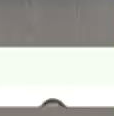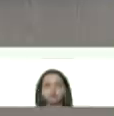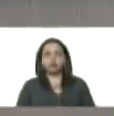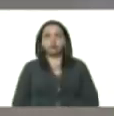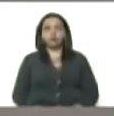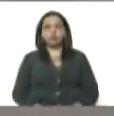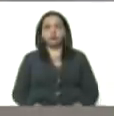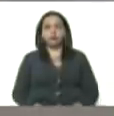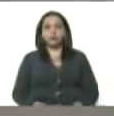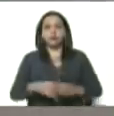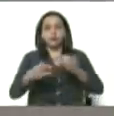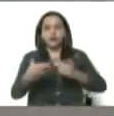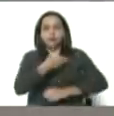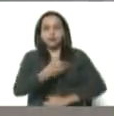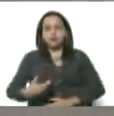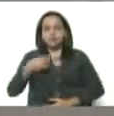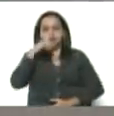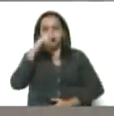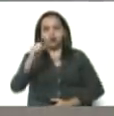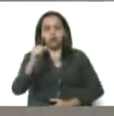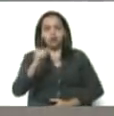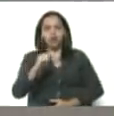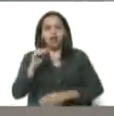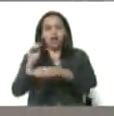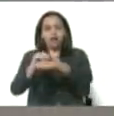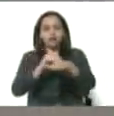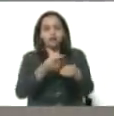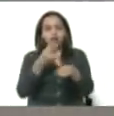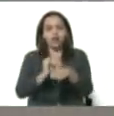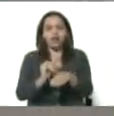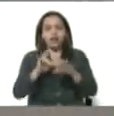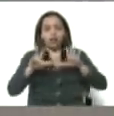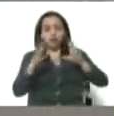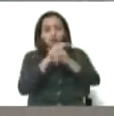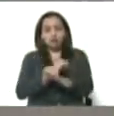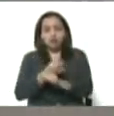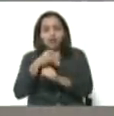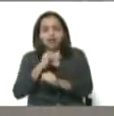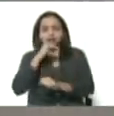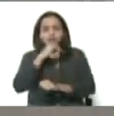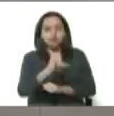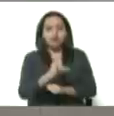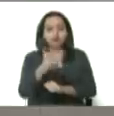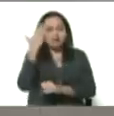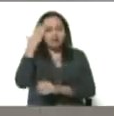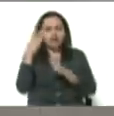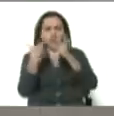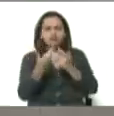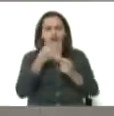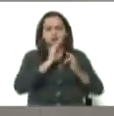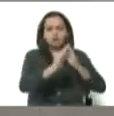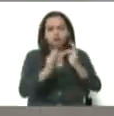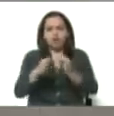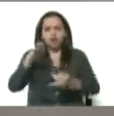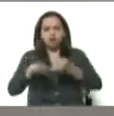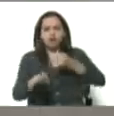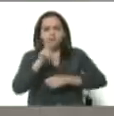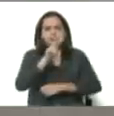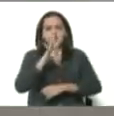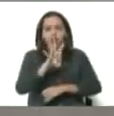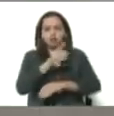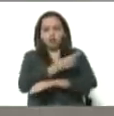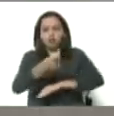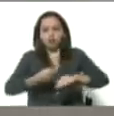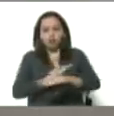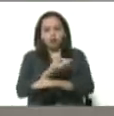había anunciado que estaríamos dando este reporte justamente para actualizar el número de casos. En las últimas 24 horas,